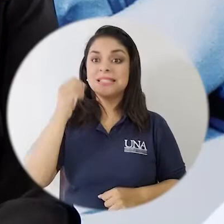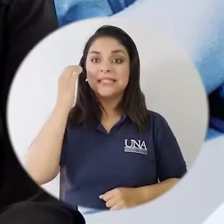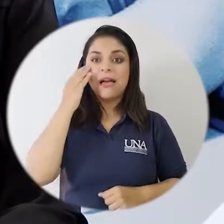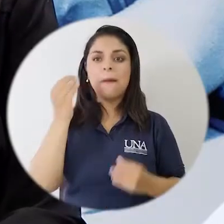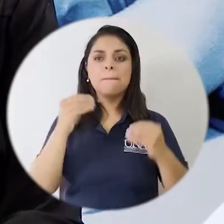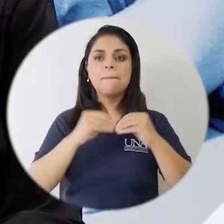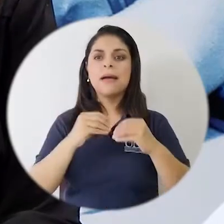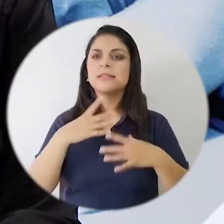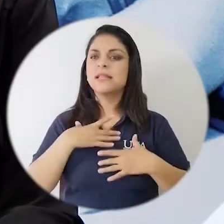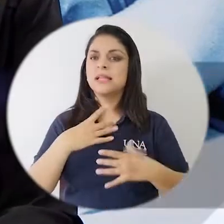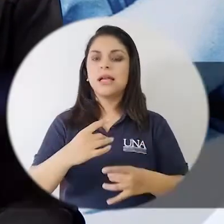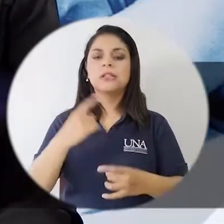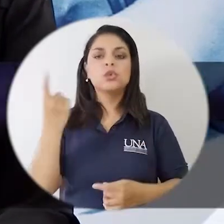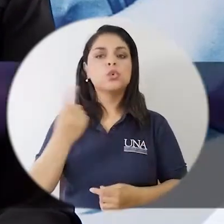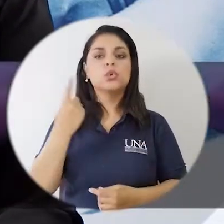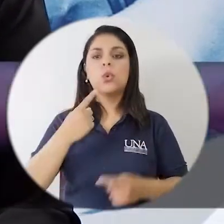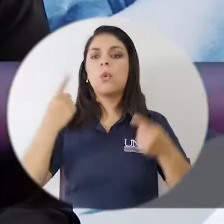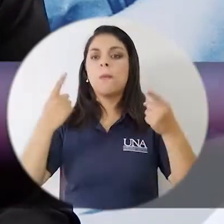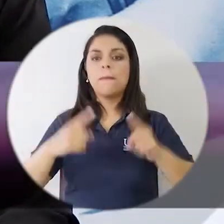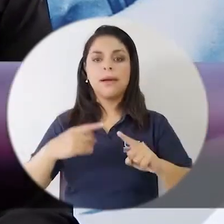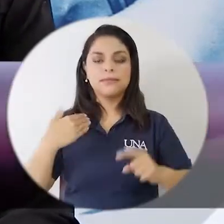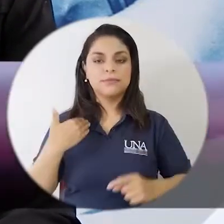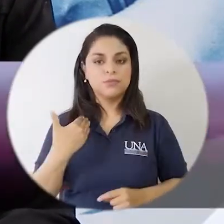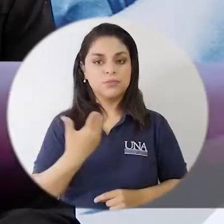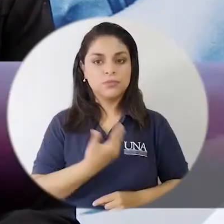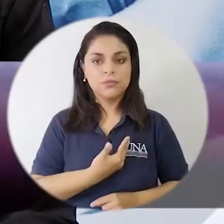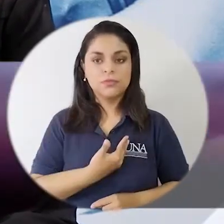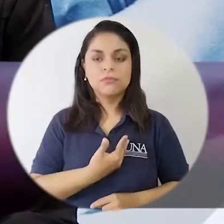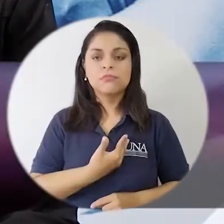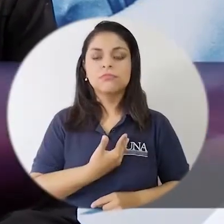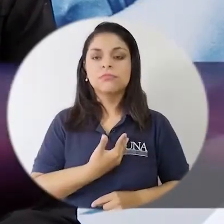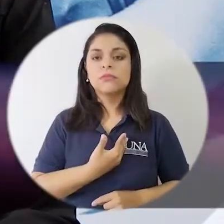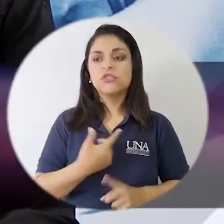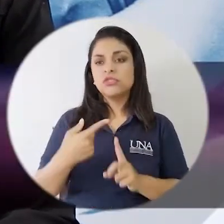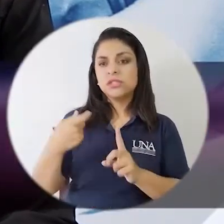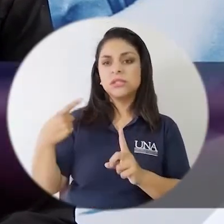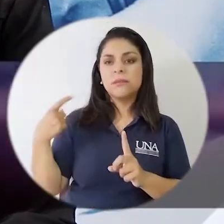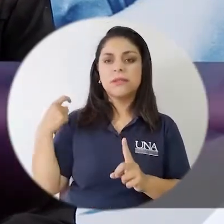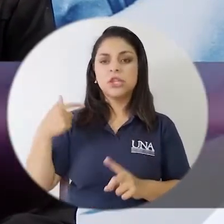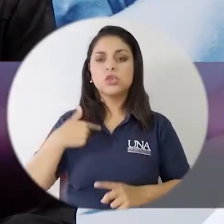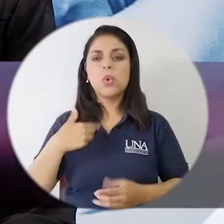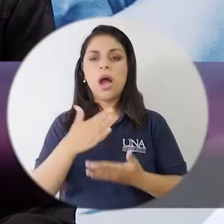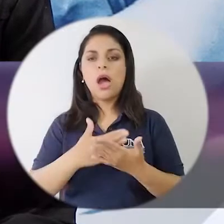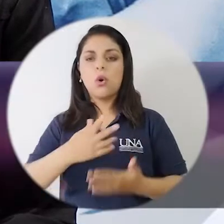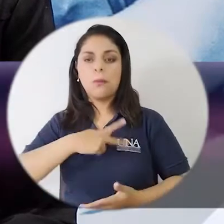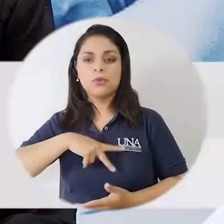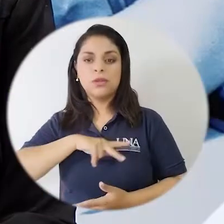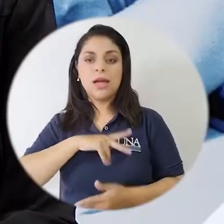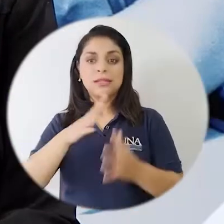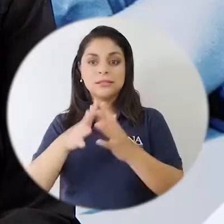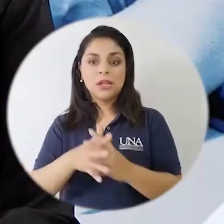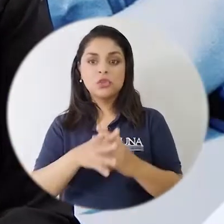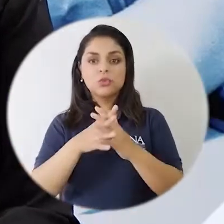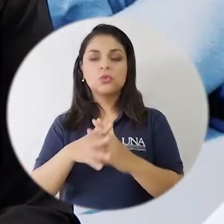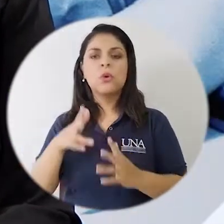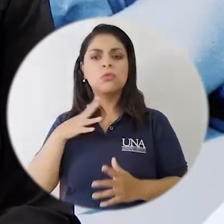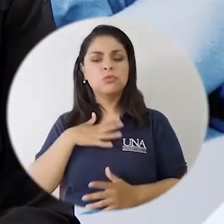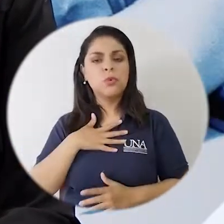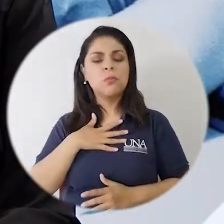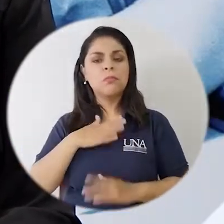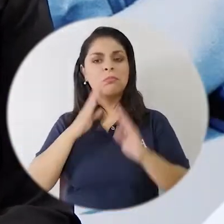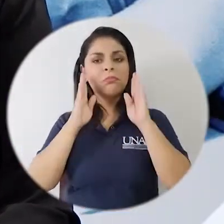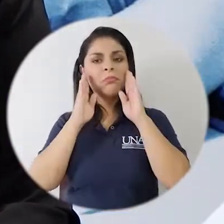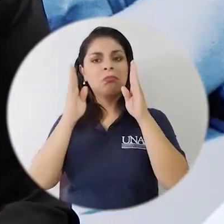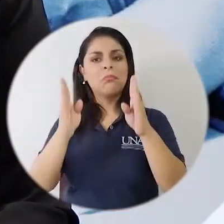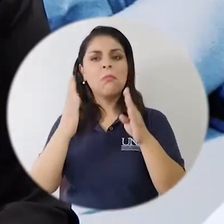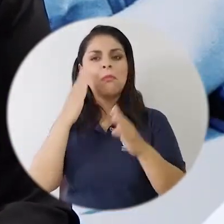y sabe que lo más interesante que nos pasa son a nosotros. Recientemente, por una razón personal que estuve en Estados Unidos, me llamó mucho la atención escuchar